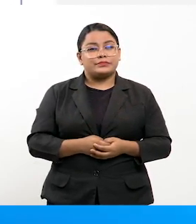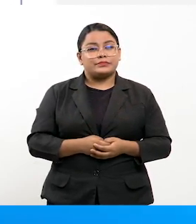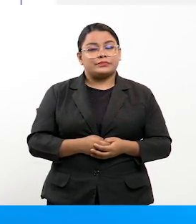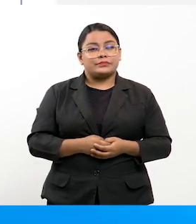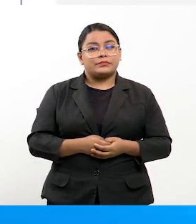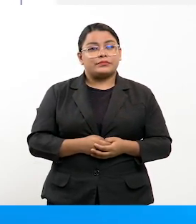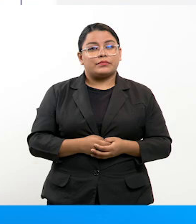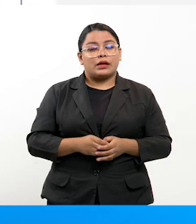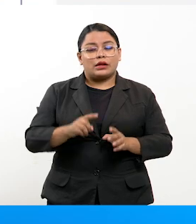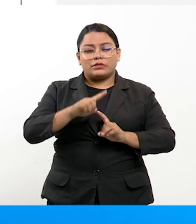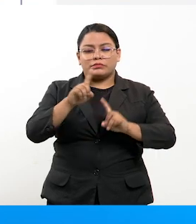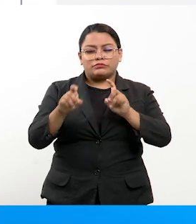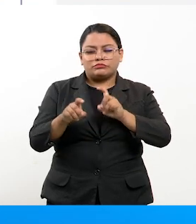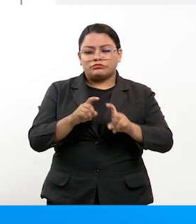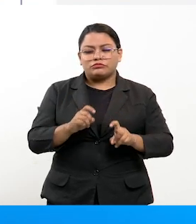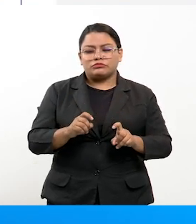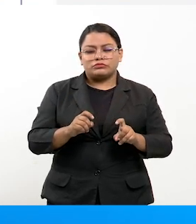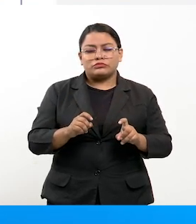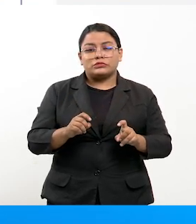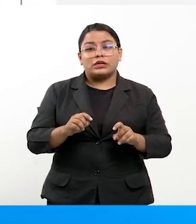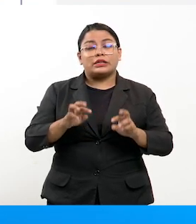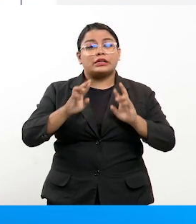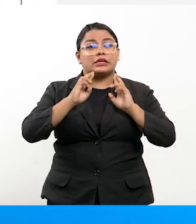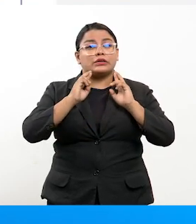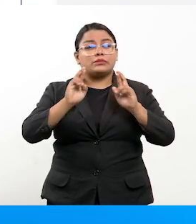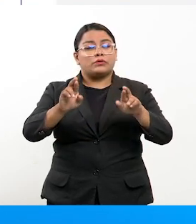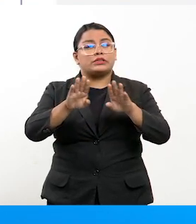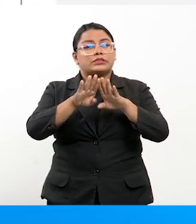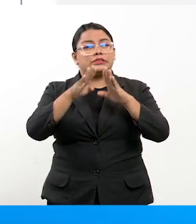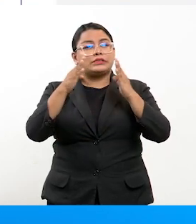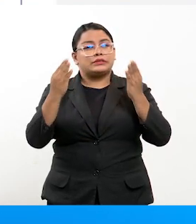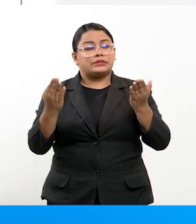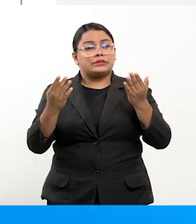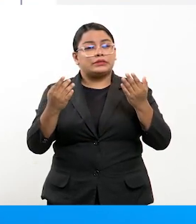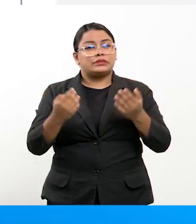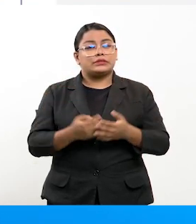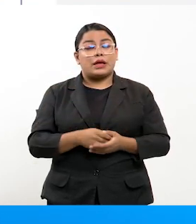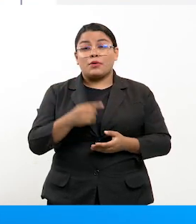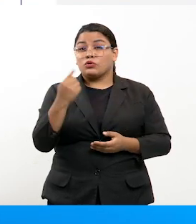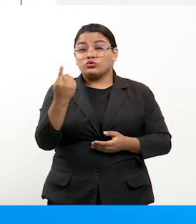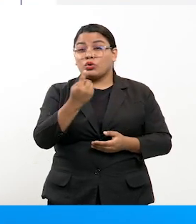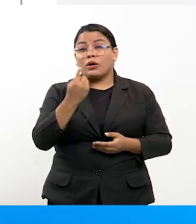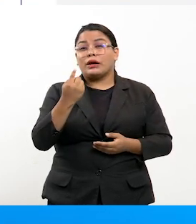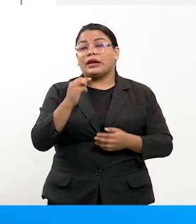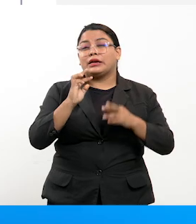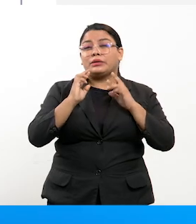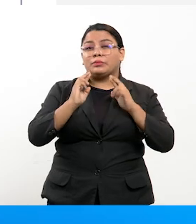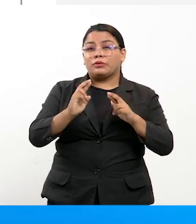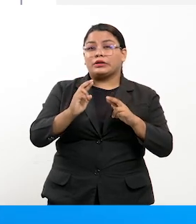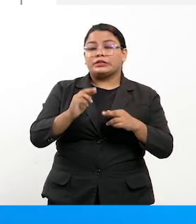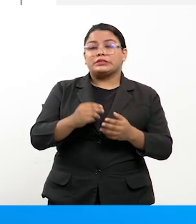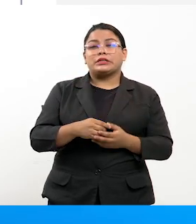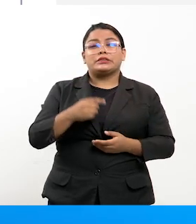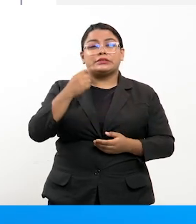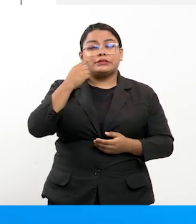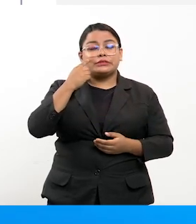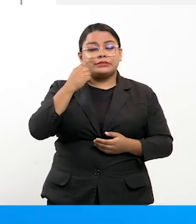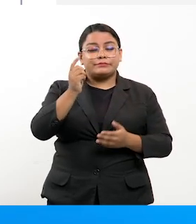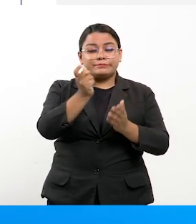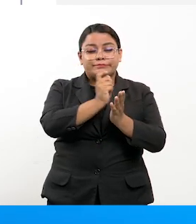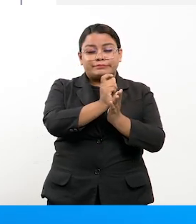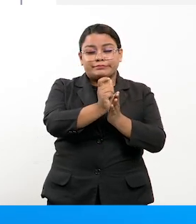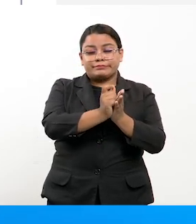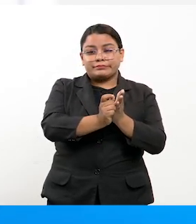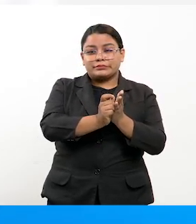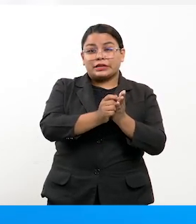Para los ítems de respuesta abierta, pero que poseen una respuesta única, se ha colocado la respuesta de